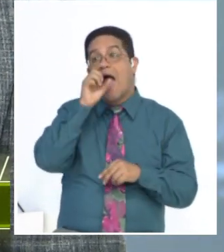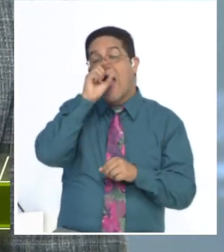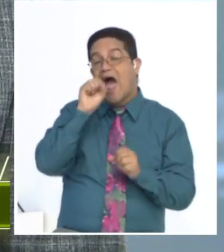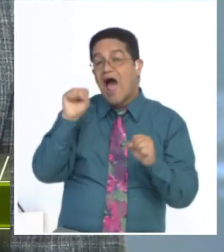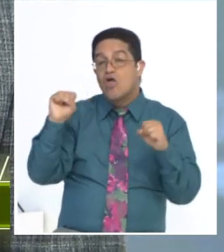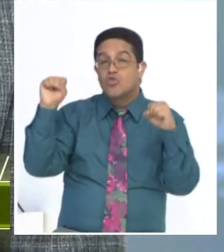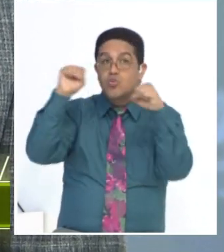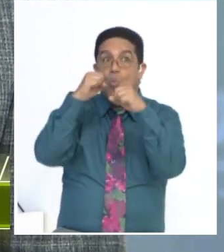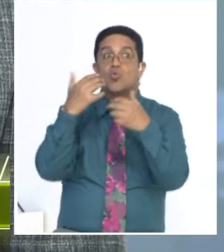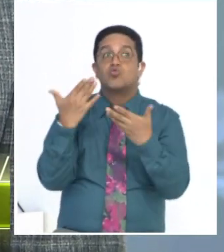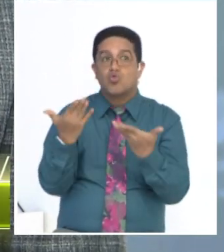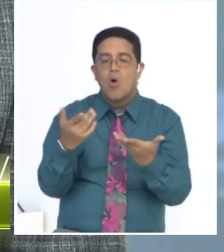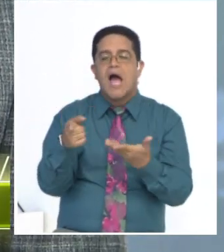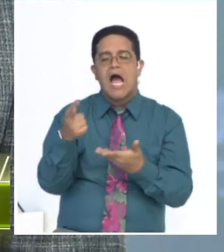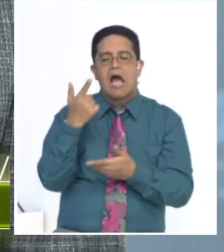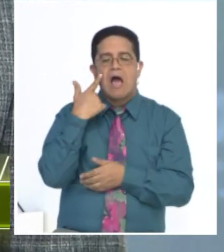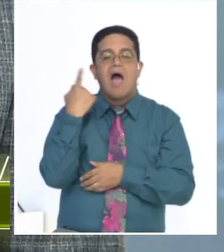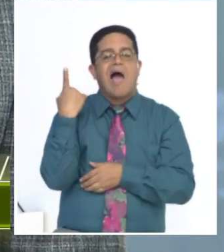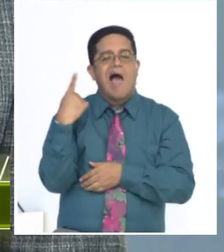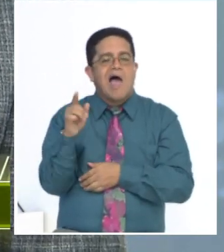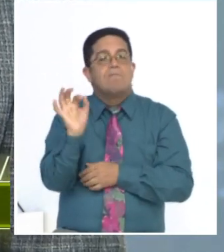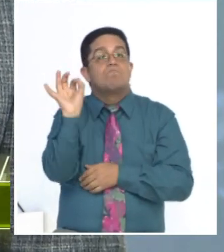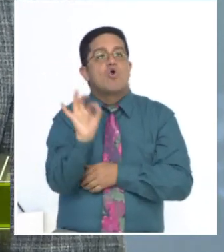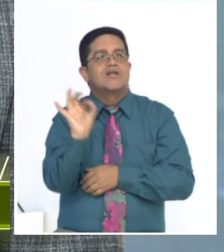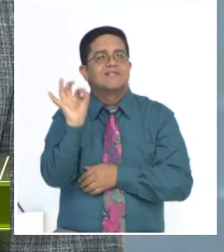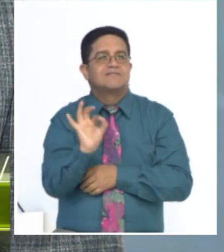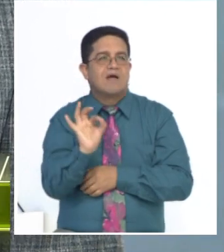anciano, se plantean dosis y por ende eso está muy